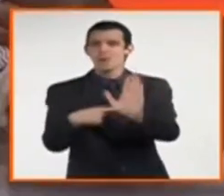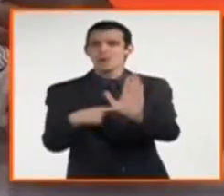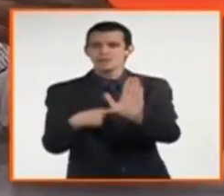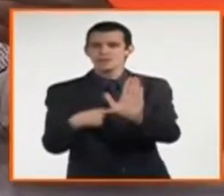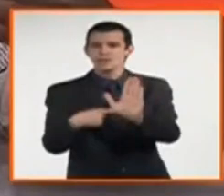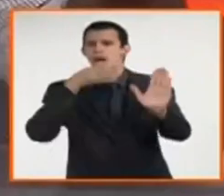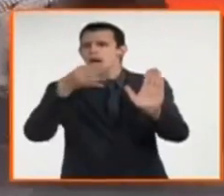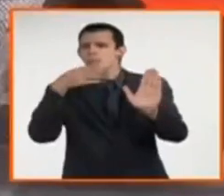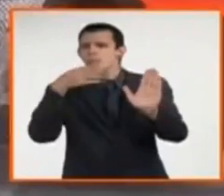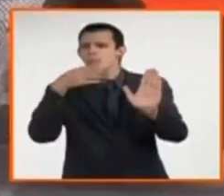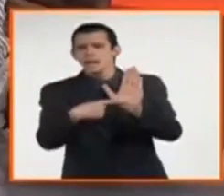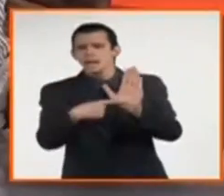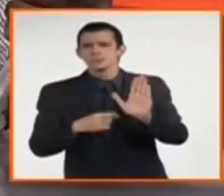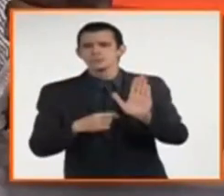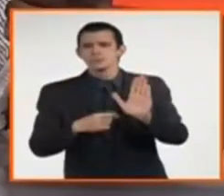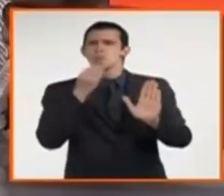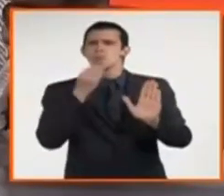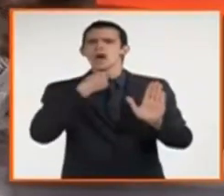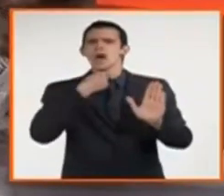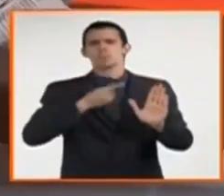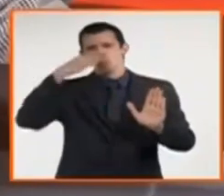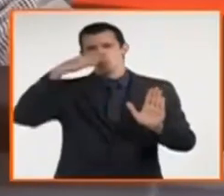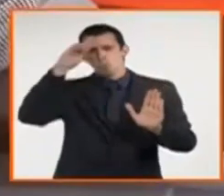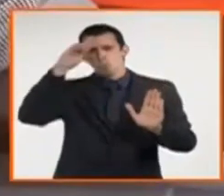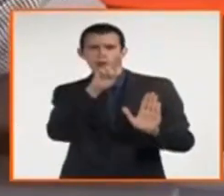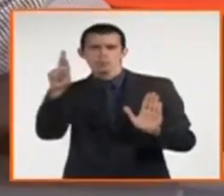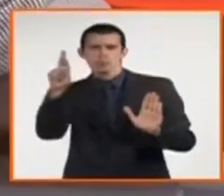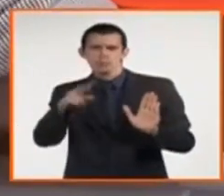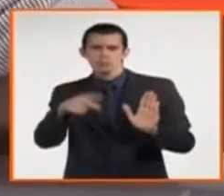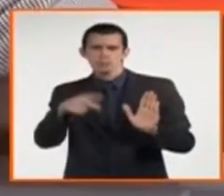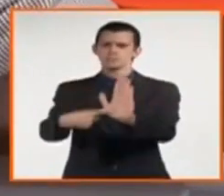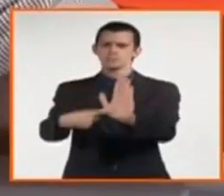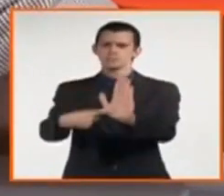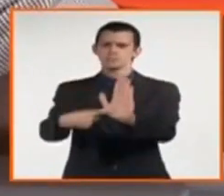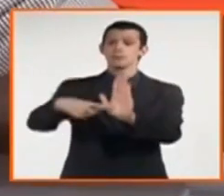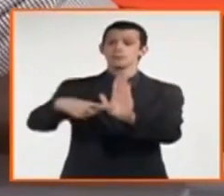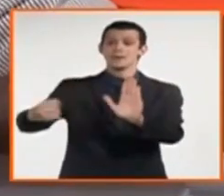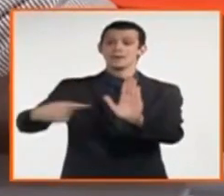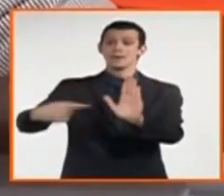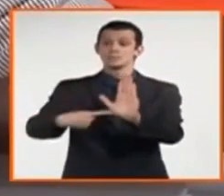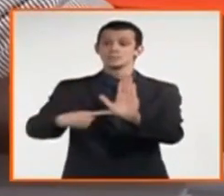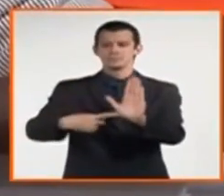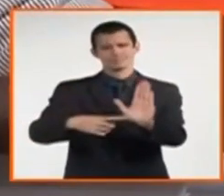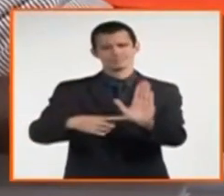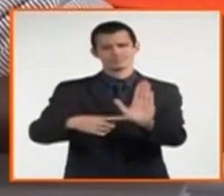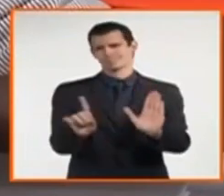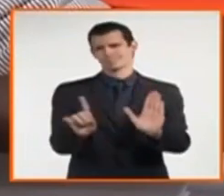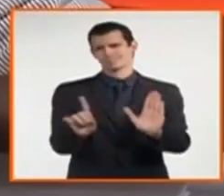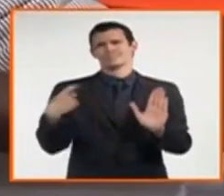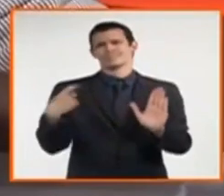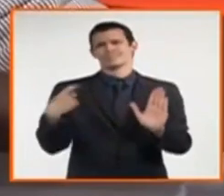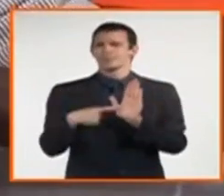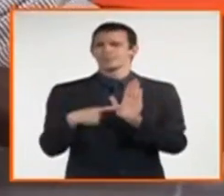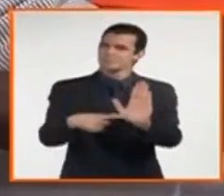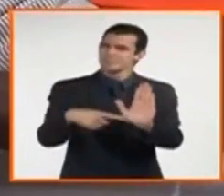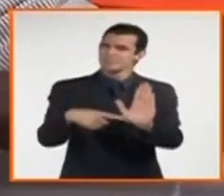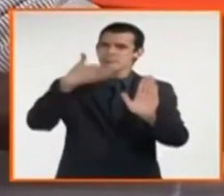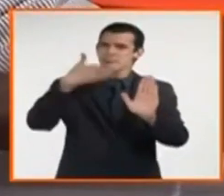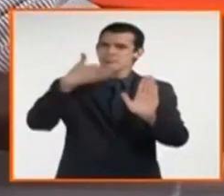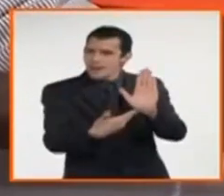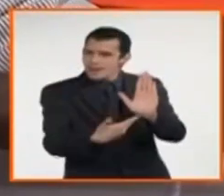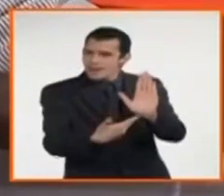llamado al ejercicio del pensamiento crítico dentro de esto sería un sueño